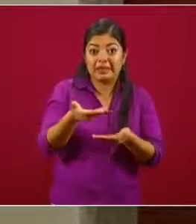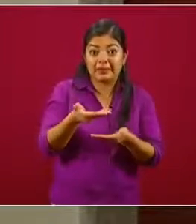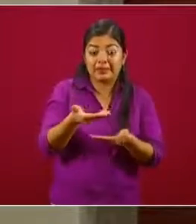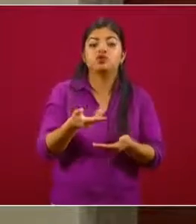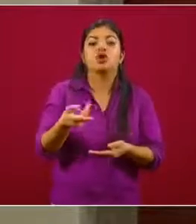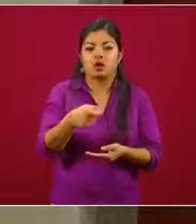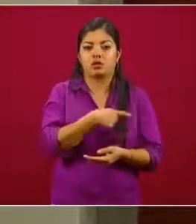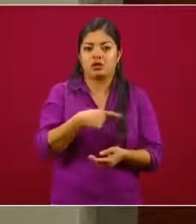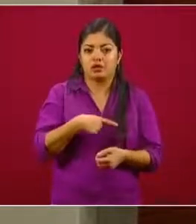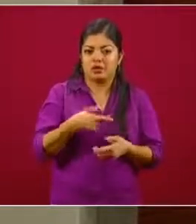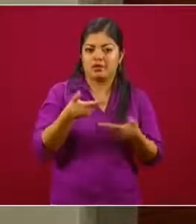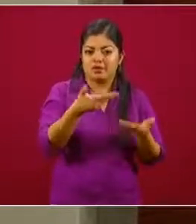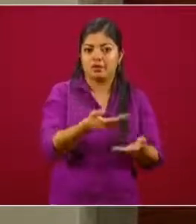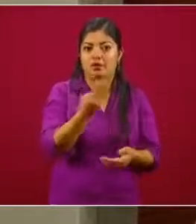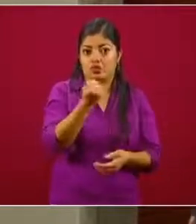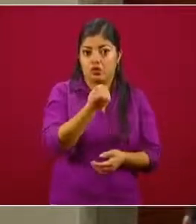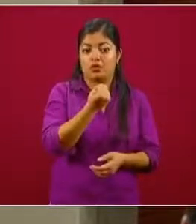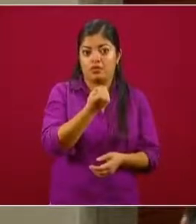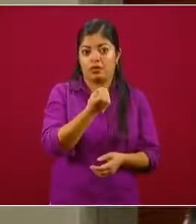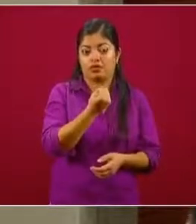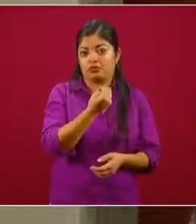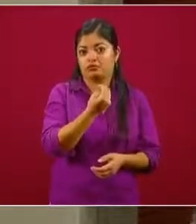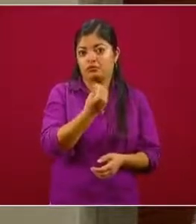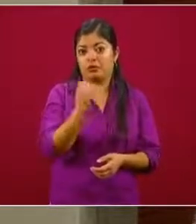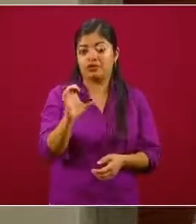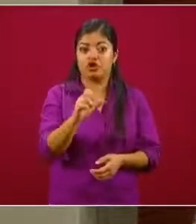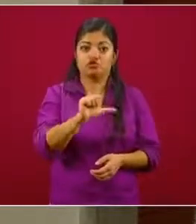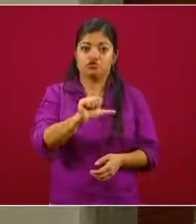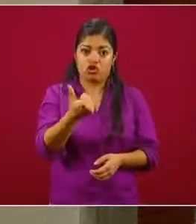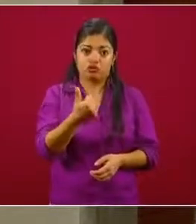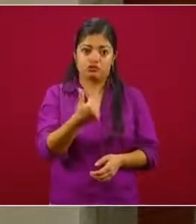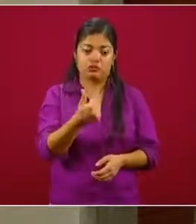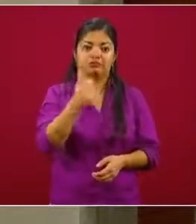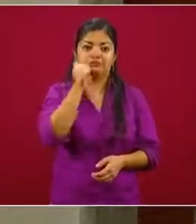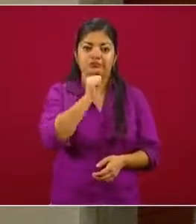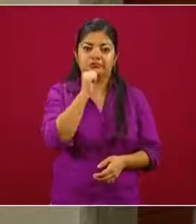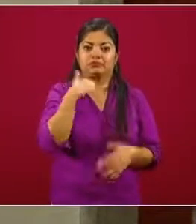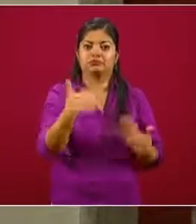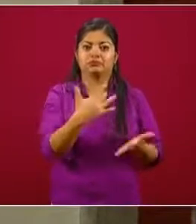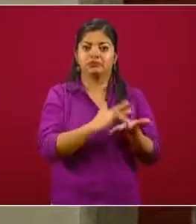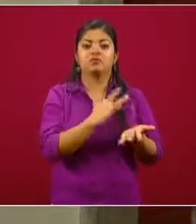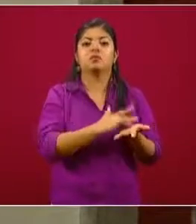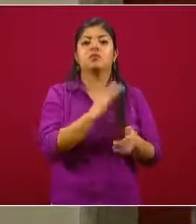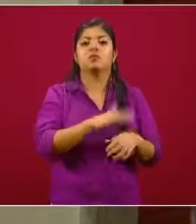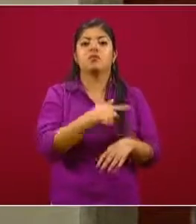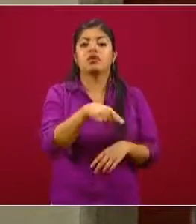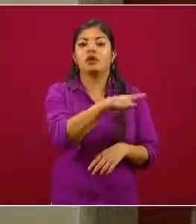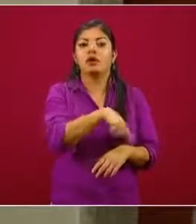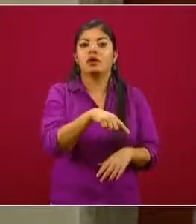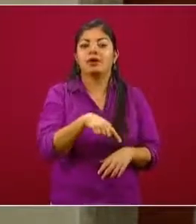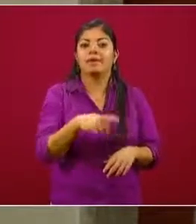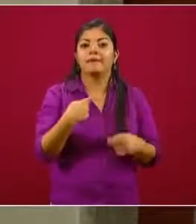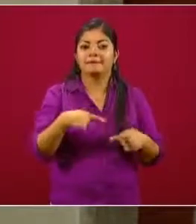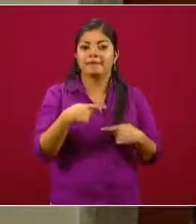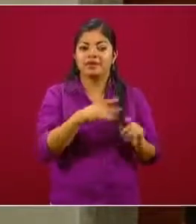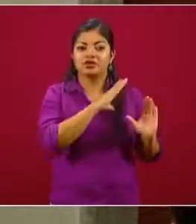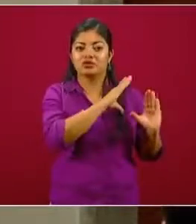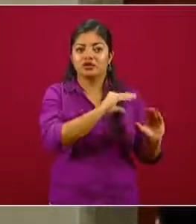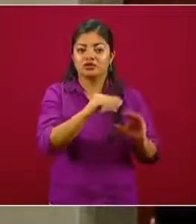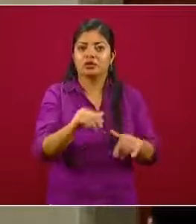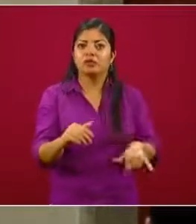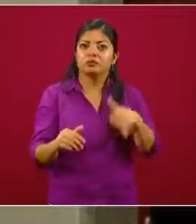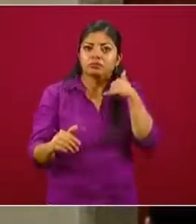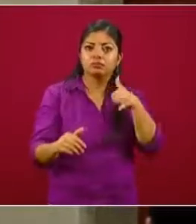hecho un gran esfuerzo con el 911, les agradecemos siempre su colaboración, porque para capacitar a sus operadores, operadoras, para que